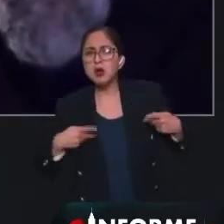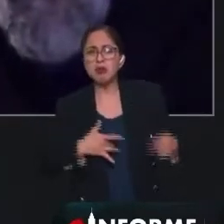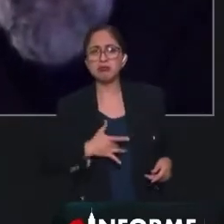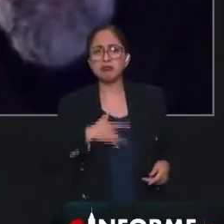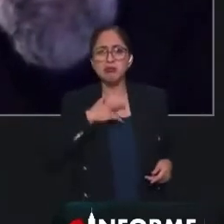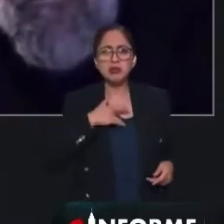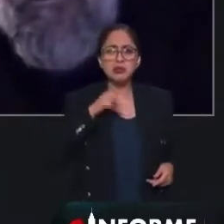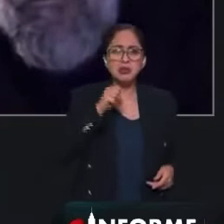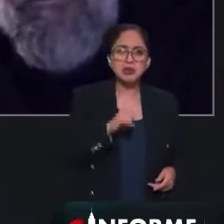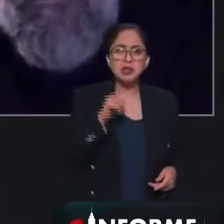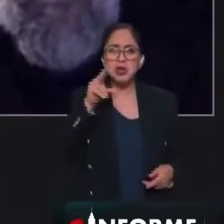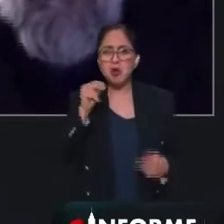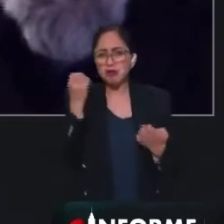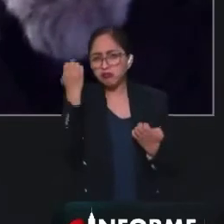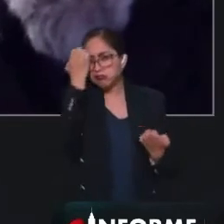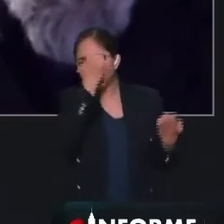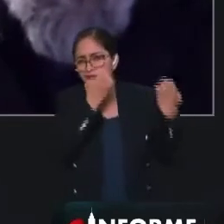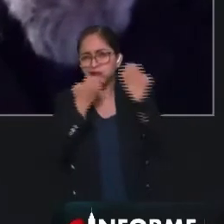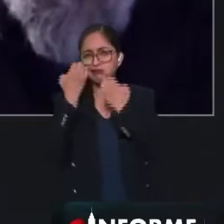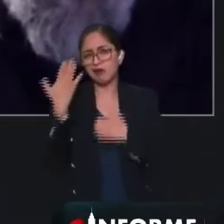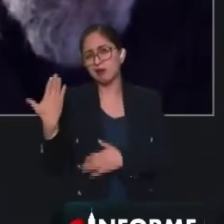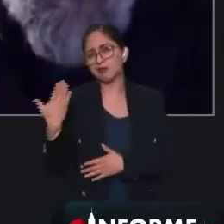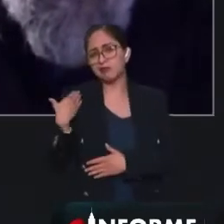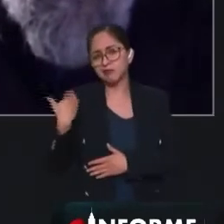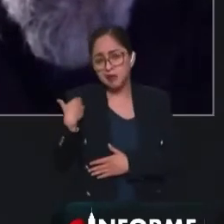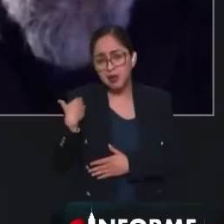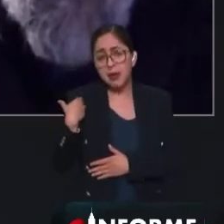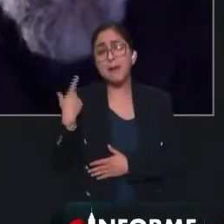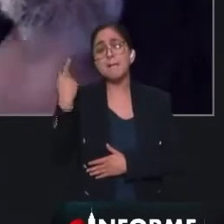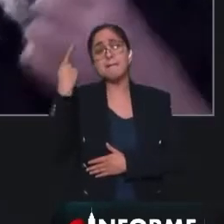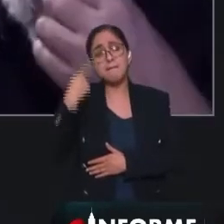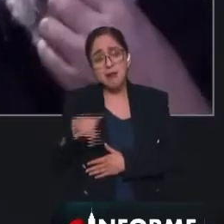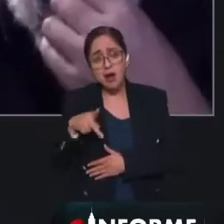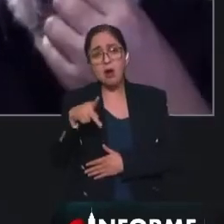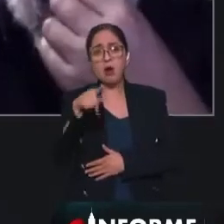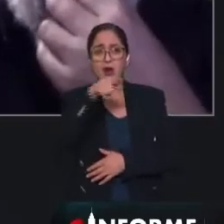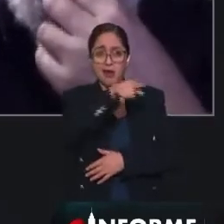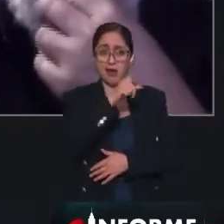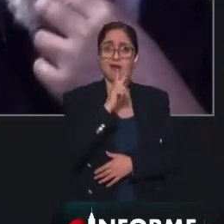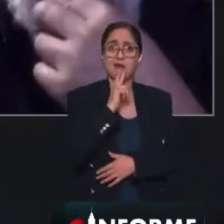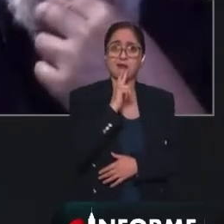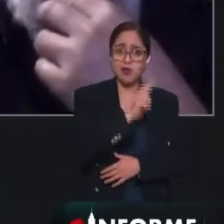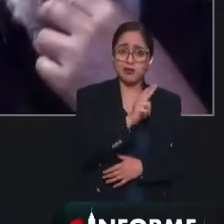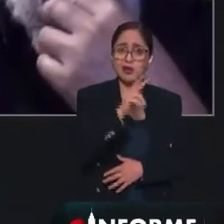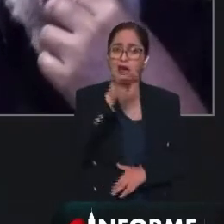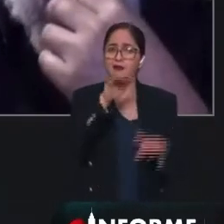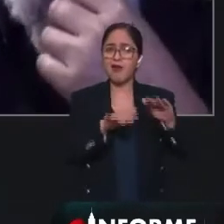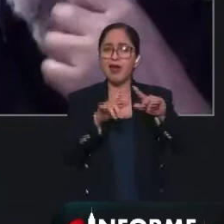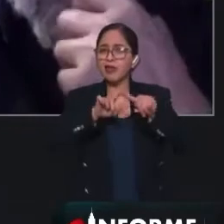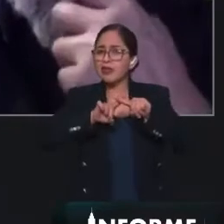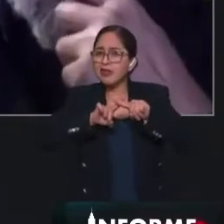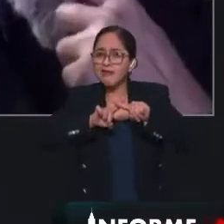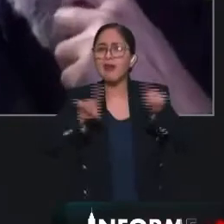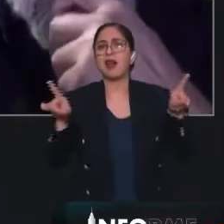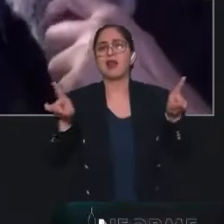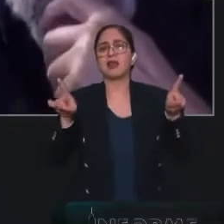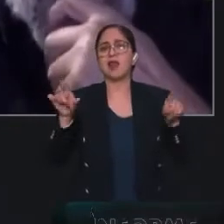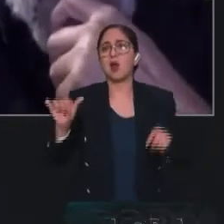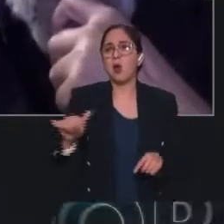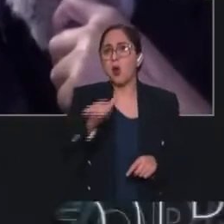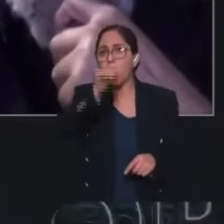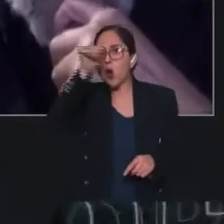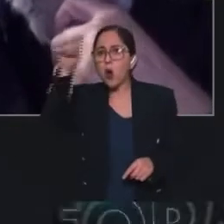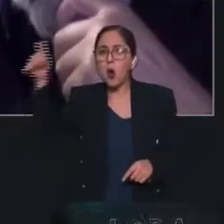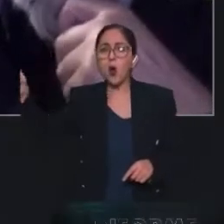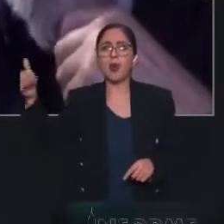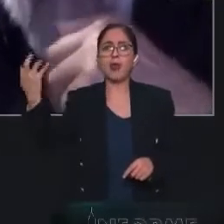evaluaciones, pero que difiere de alguna manera de lo que se muestra en otros